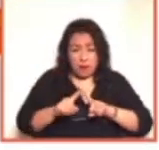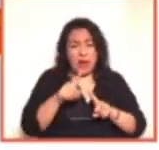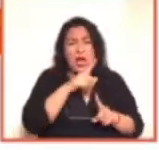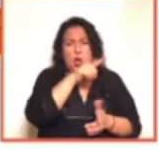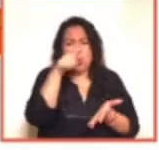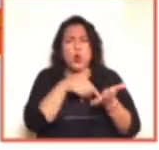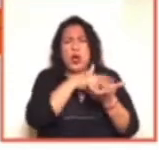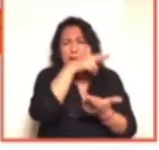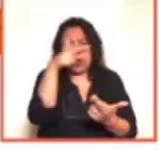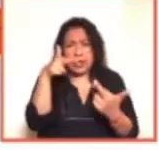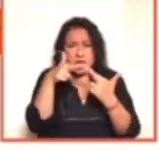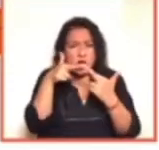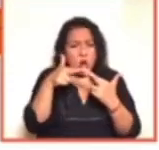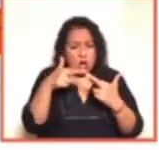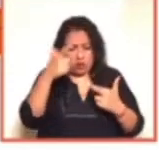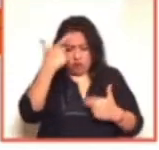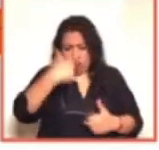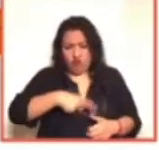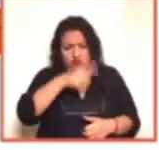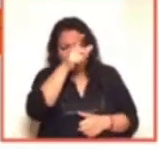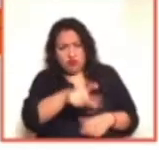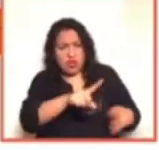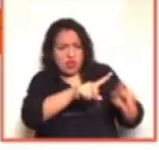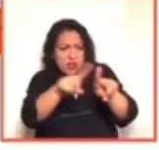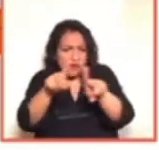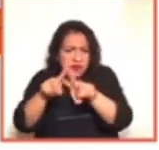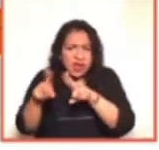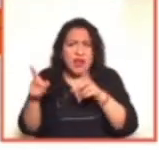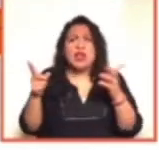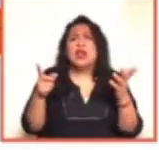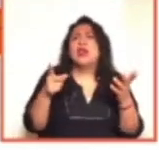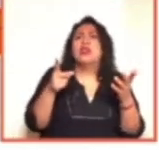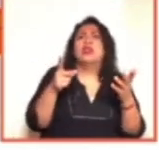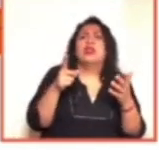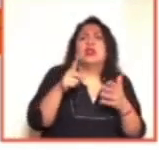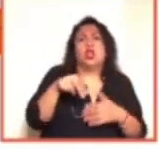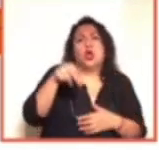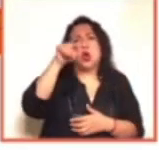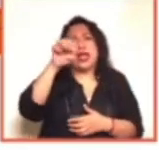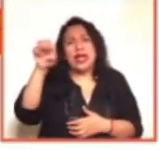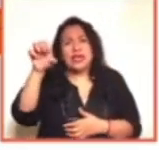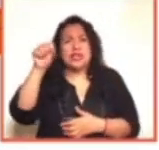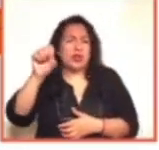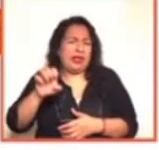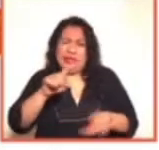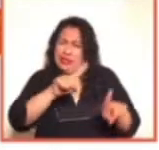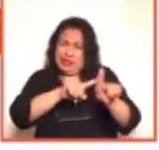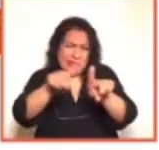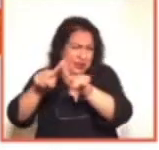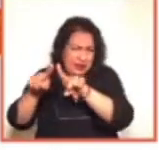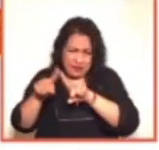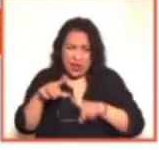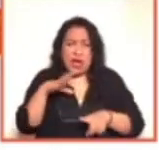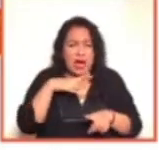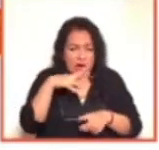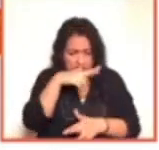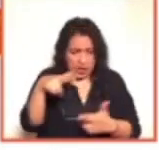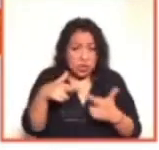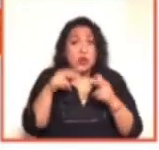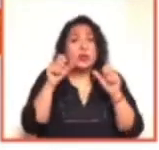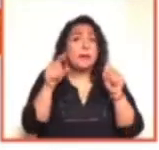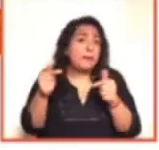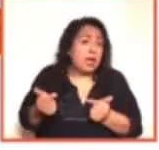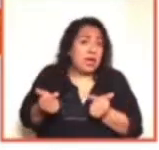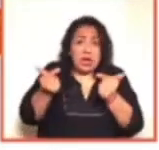regionally, we're different. The Southwest versus, you know, Florida versus the Northeast, and also generationally, you know, you